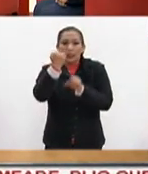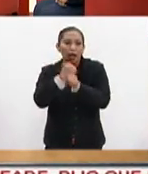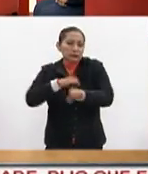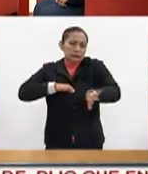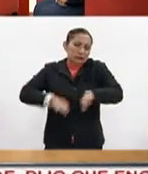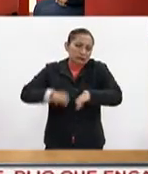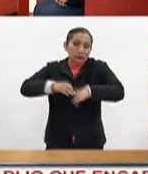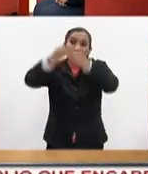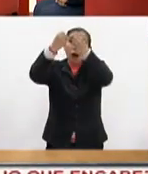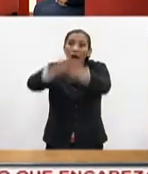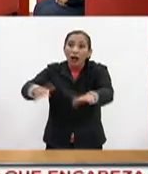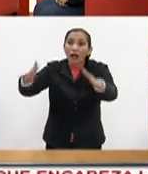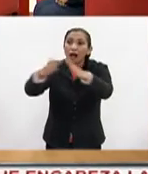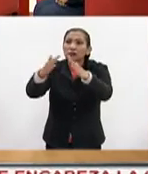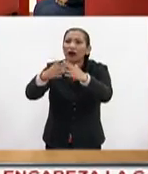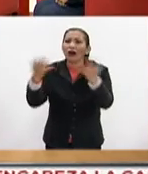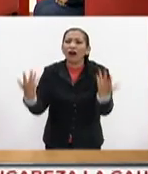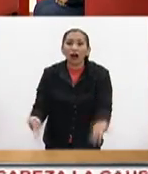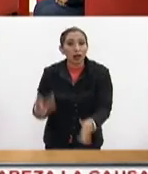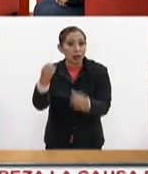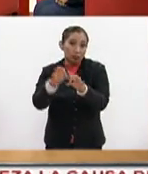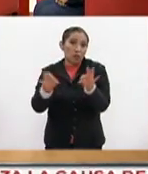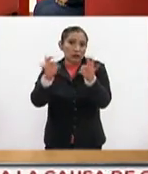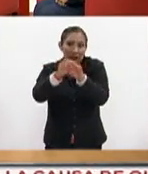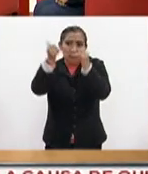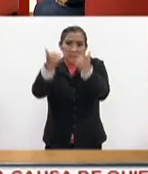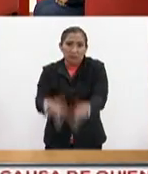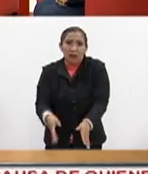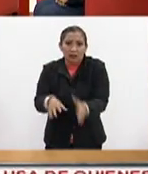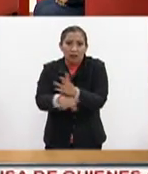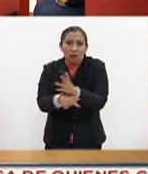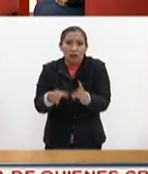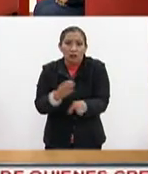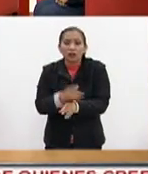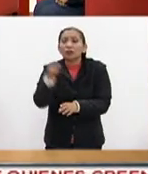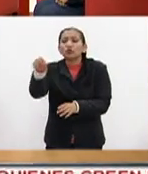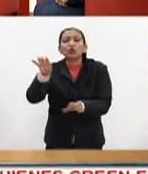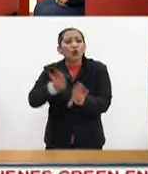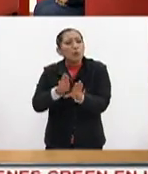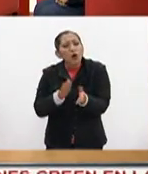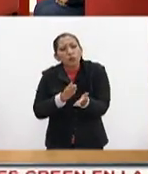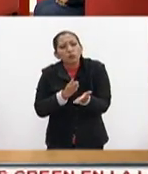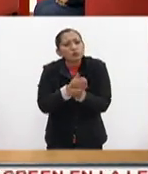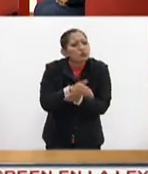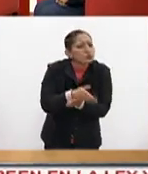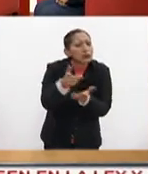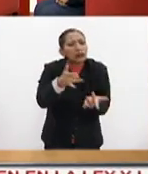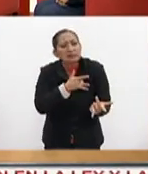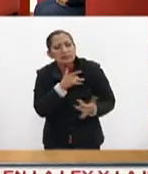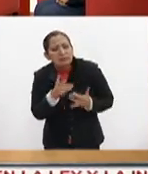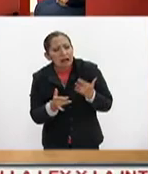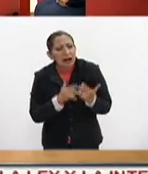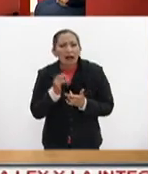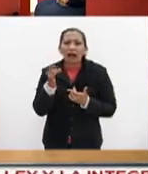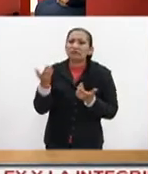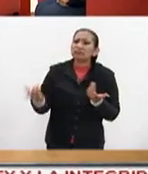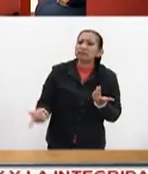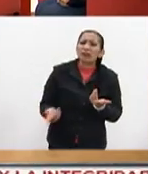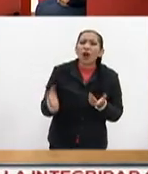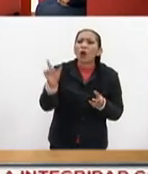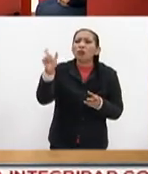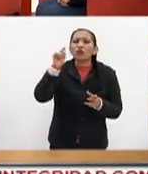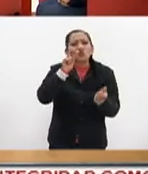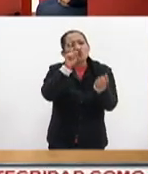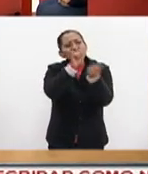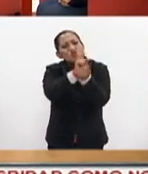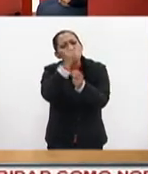años trabajó y perdió su casa, pues es una pérdida importante. ¿Ustedes cómo se involucran? ¿Qué han sentido cuando han